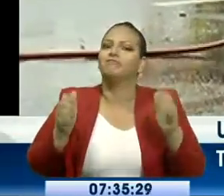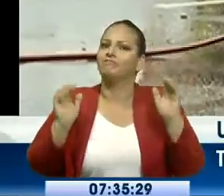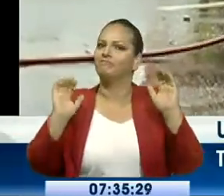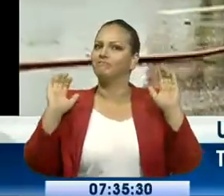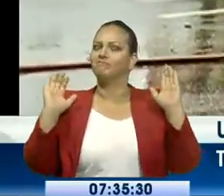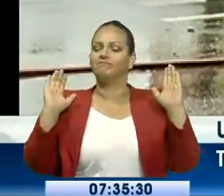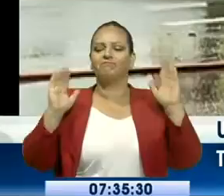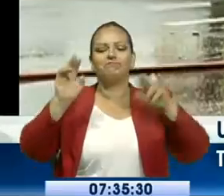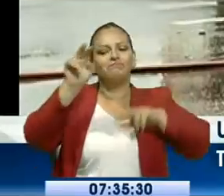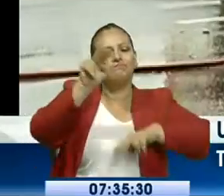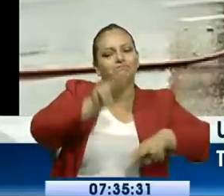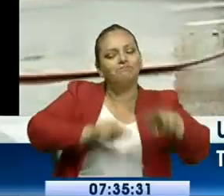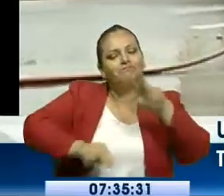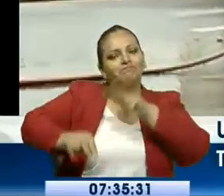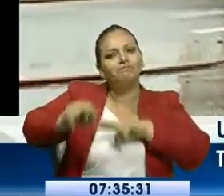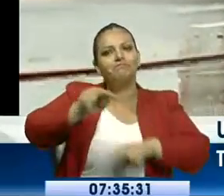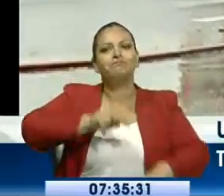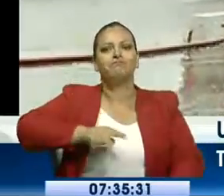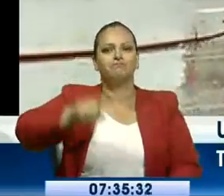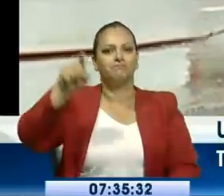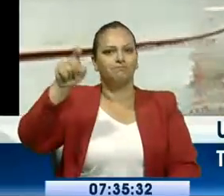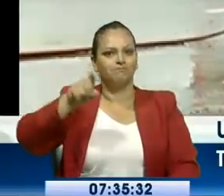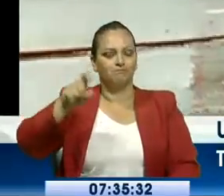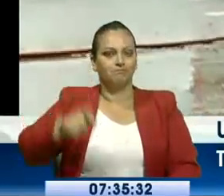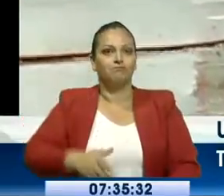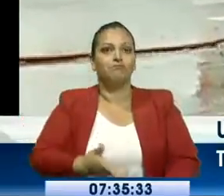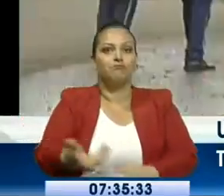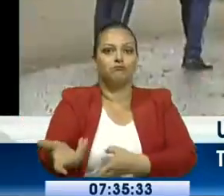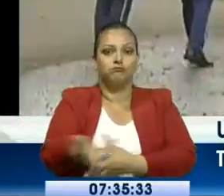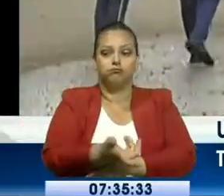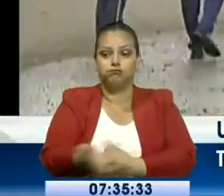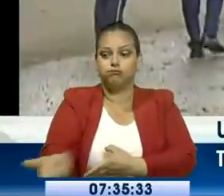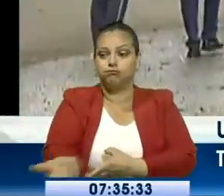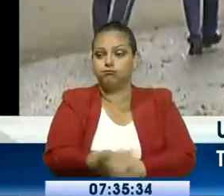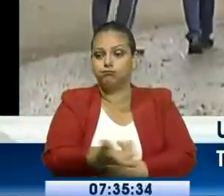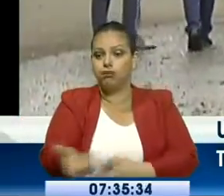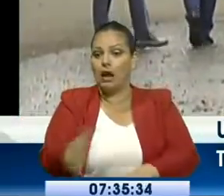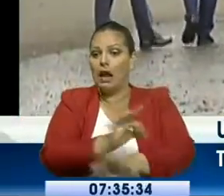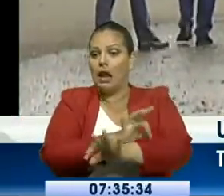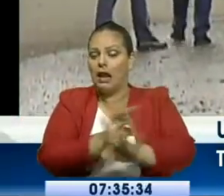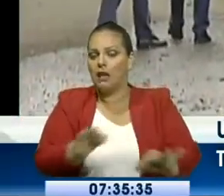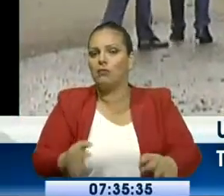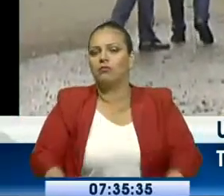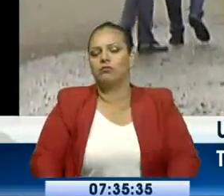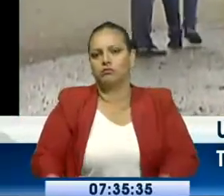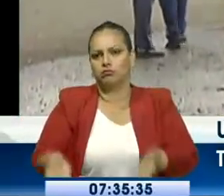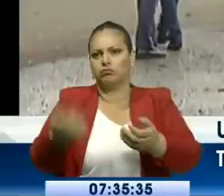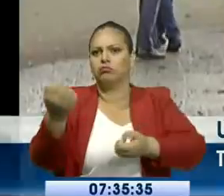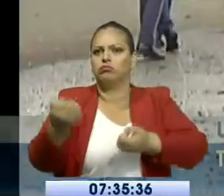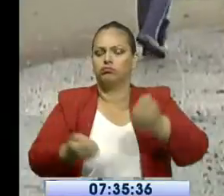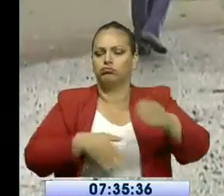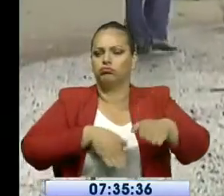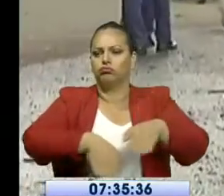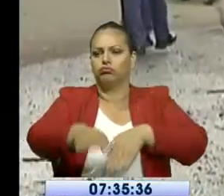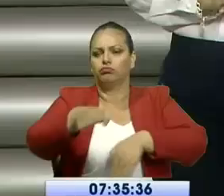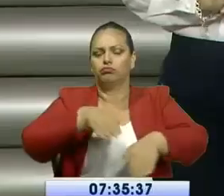Guayaquil colaboraron en las tareas de socorro y de despeje de la vía. Informó Marcela